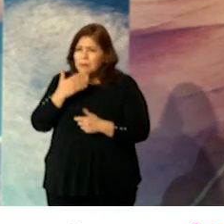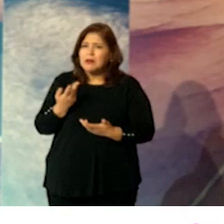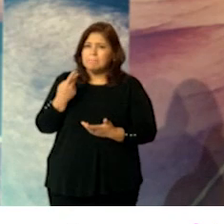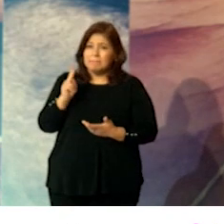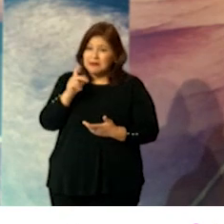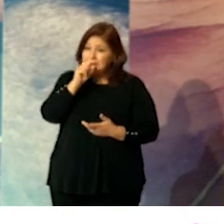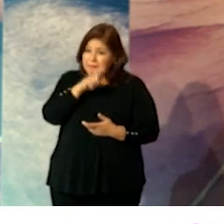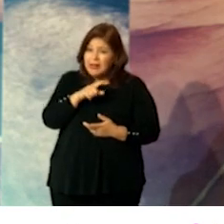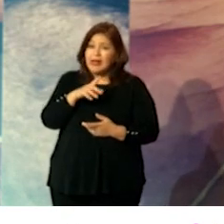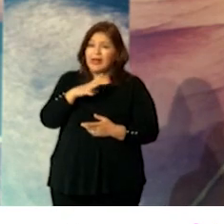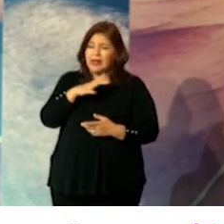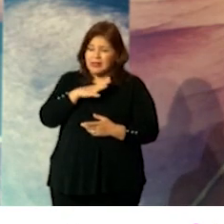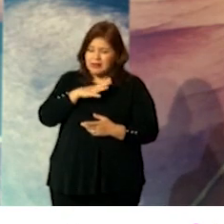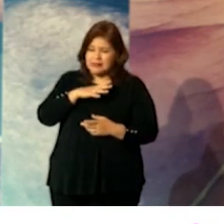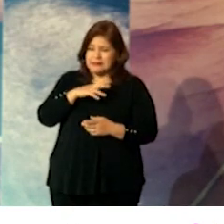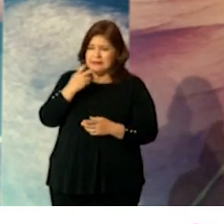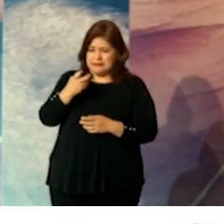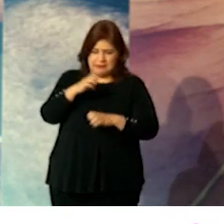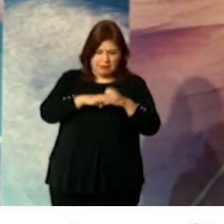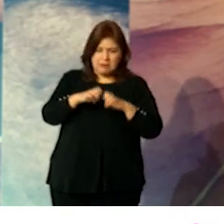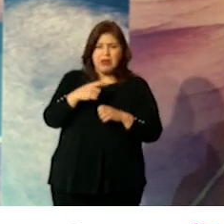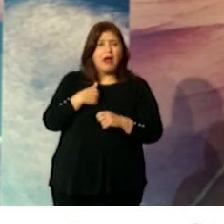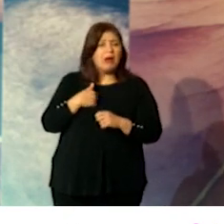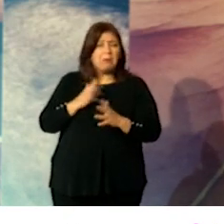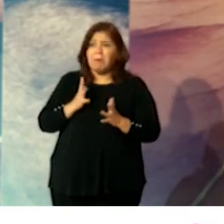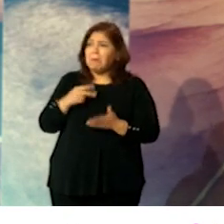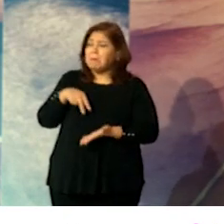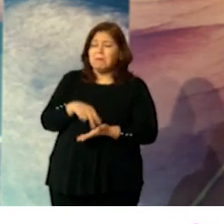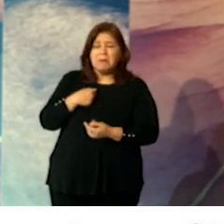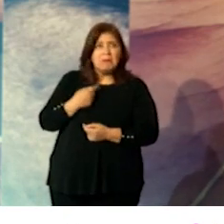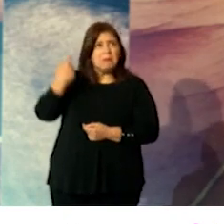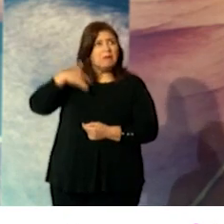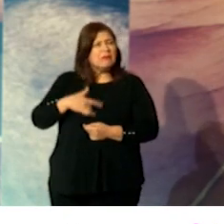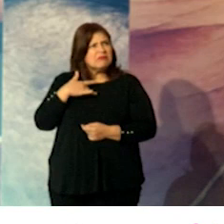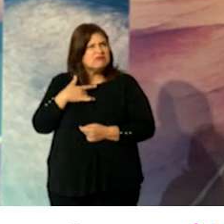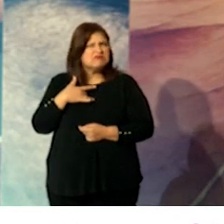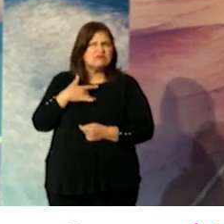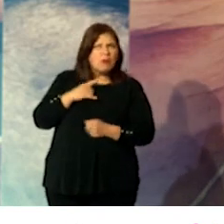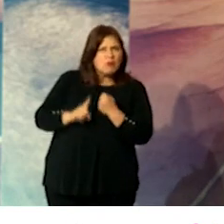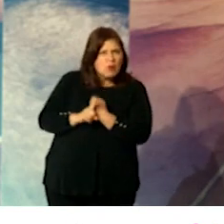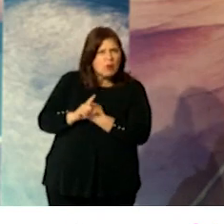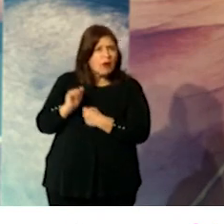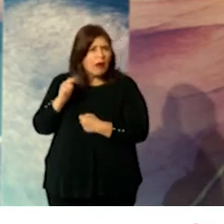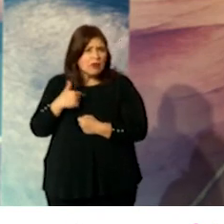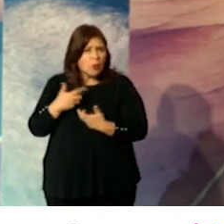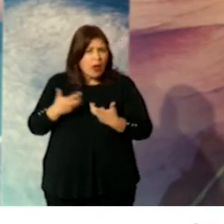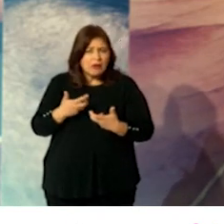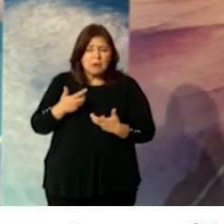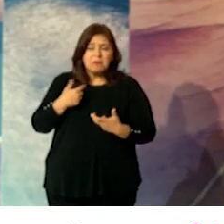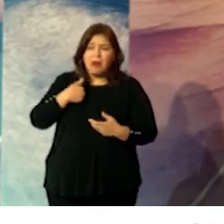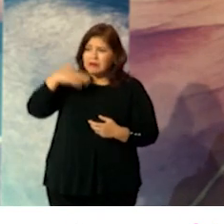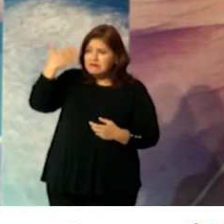importante que también están dentro de ese empresariado, que están ahí nomás, que nunca se han cuestionado el problema o el mal que están generando, o si lo